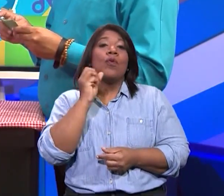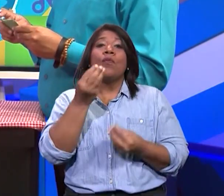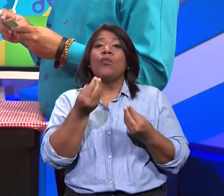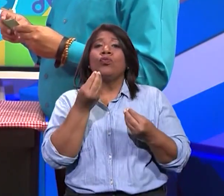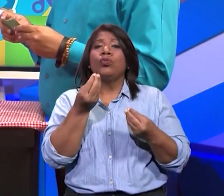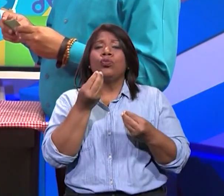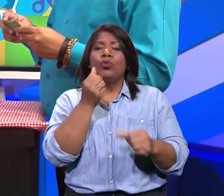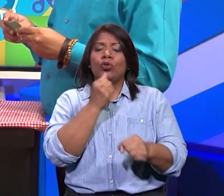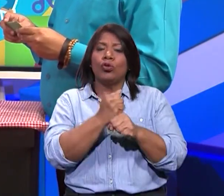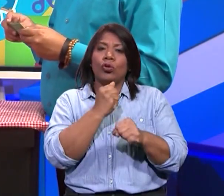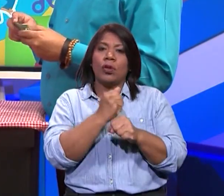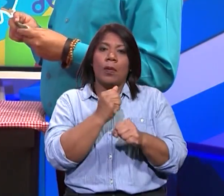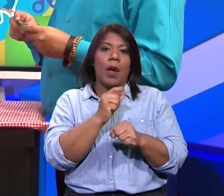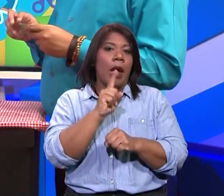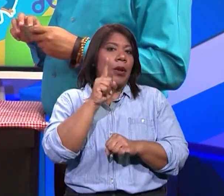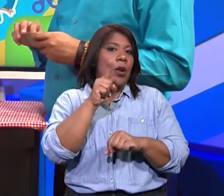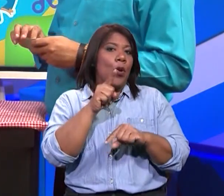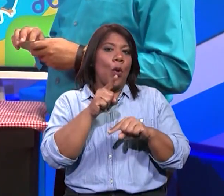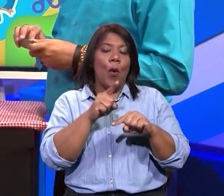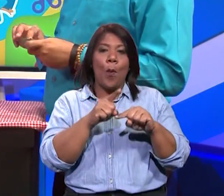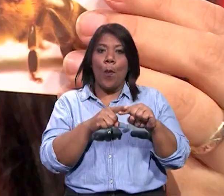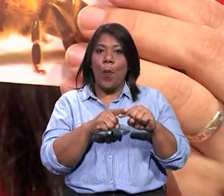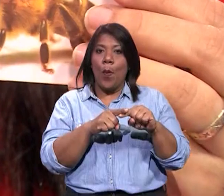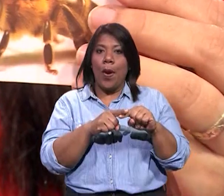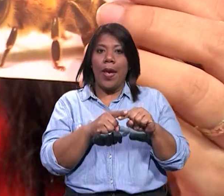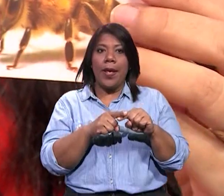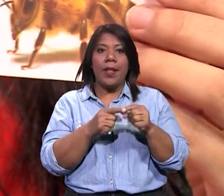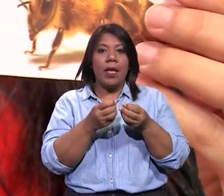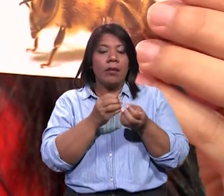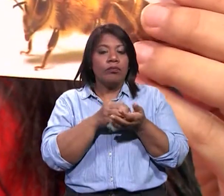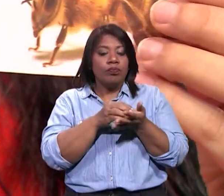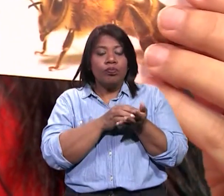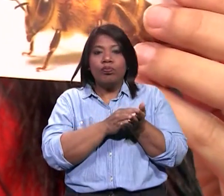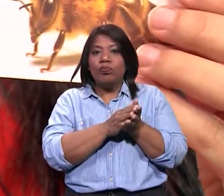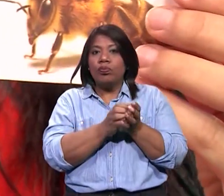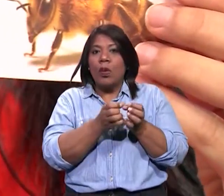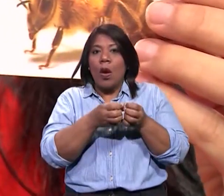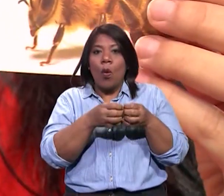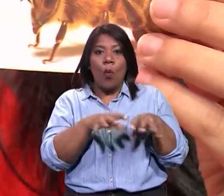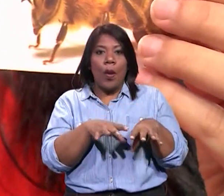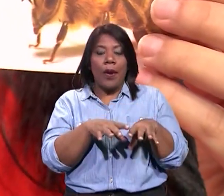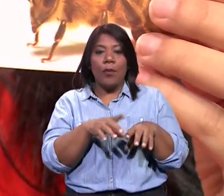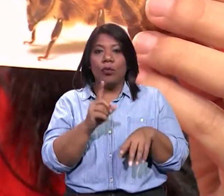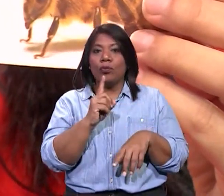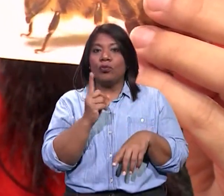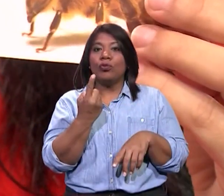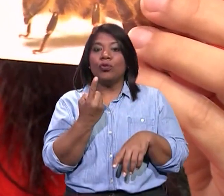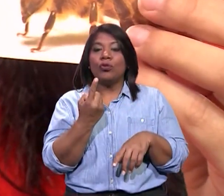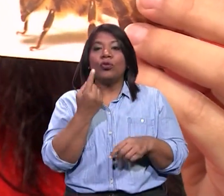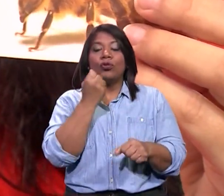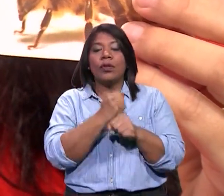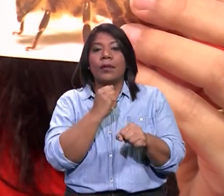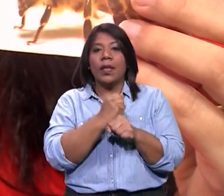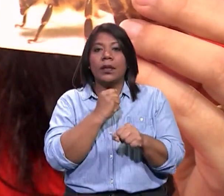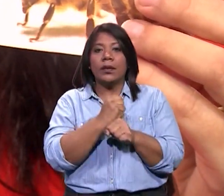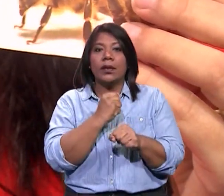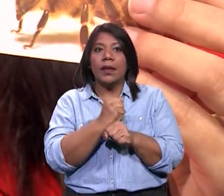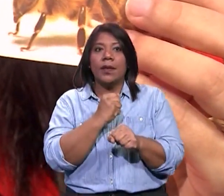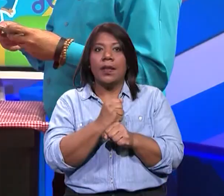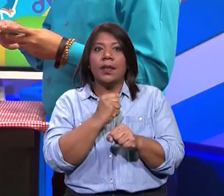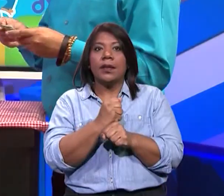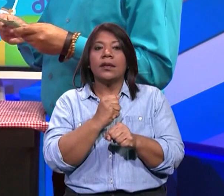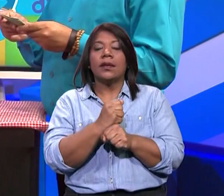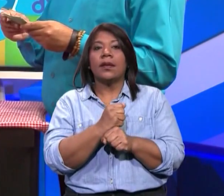infértiles. Bien, aquí tengo dos. Hay a ver, dos, niños, a ver. Ayúdenme a saber cuál de las dos será. ¿Nos puede repetir de nuevo la definición?